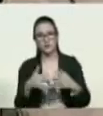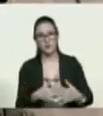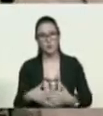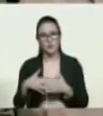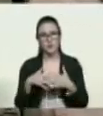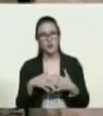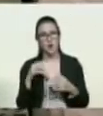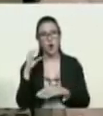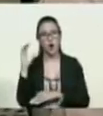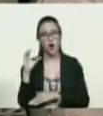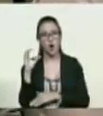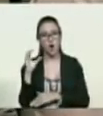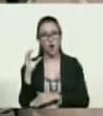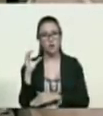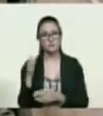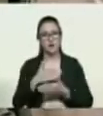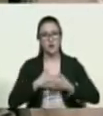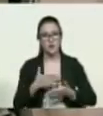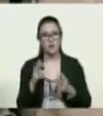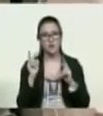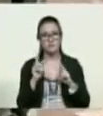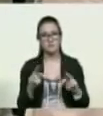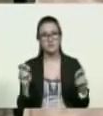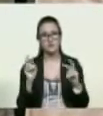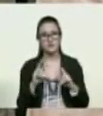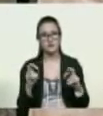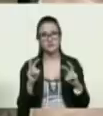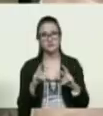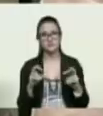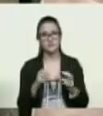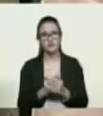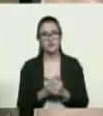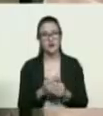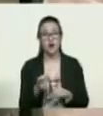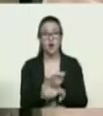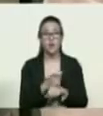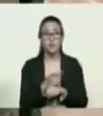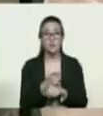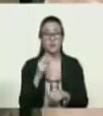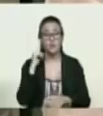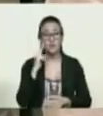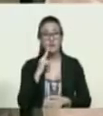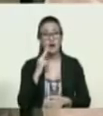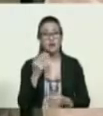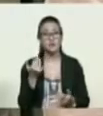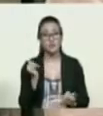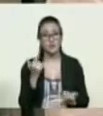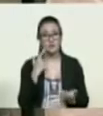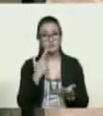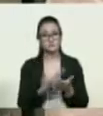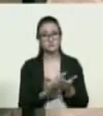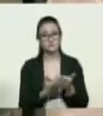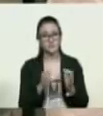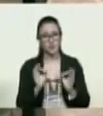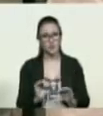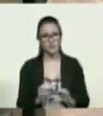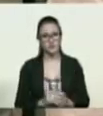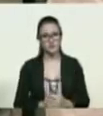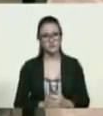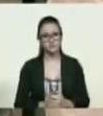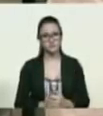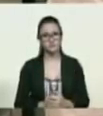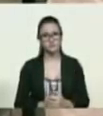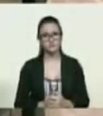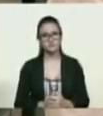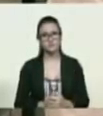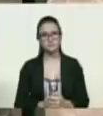para colaborar en las investigaciones, ¿ve el gobierno bolivariano alguna probabilidad de que esto se concrete? Y de no